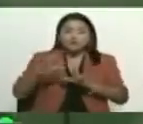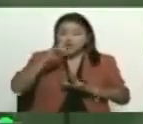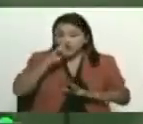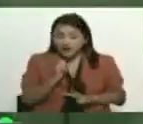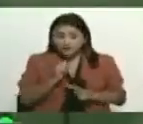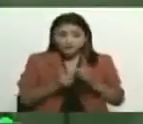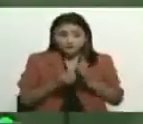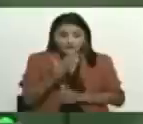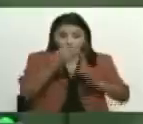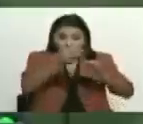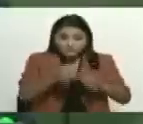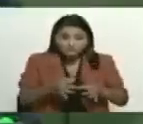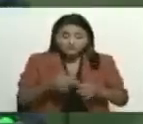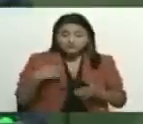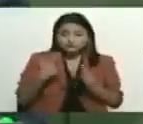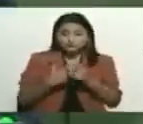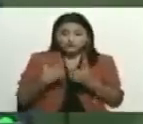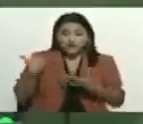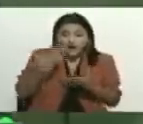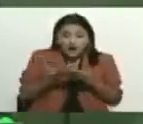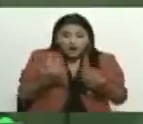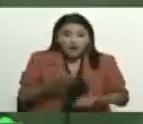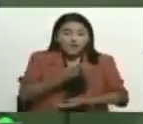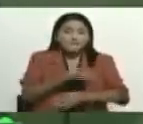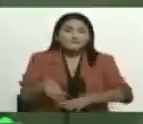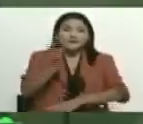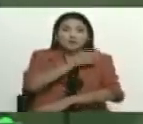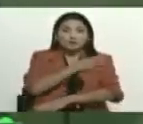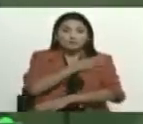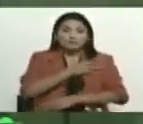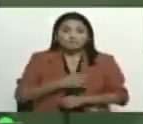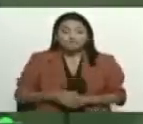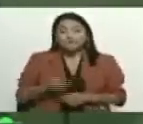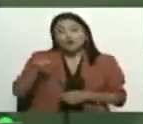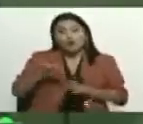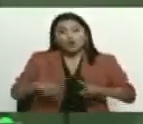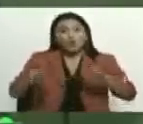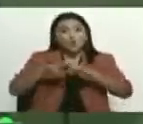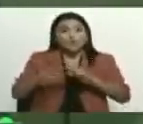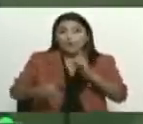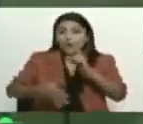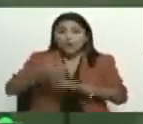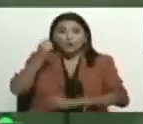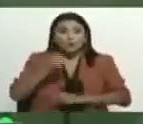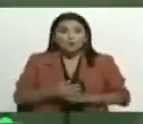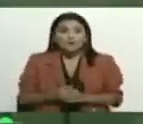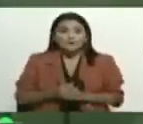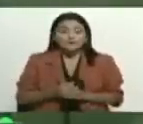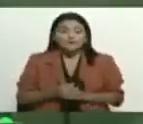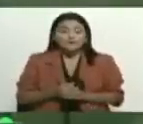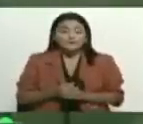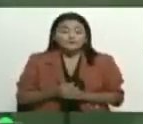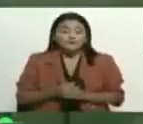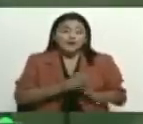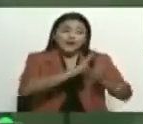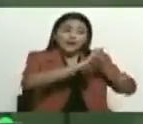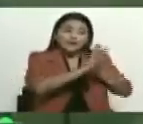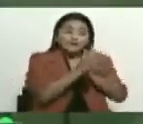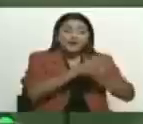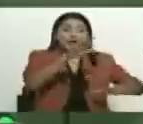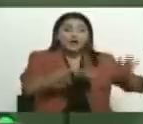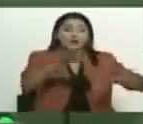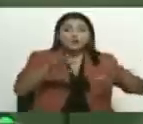enfrentamos retos mucho más graves. Las Naciones Unidas no ha logrado derrotar el unilateralismo de países